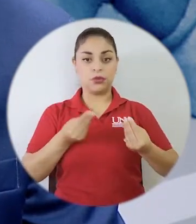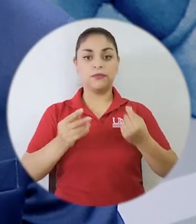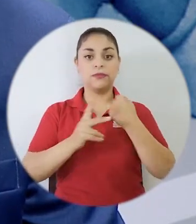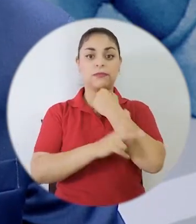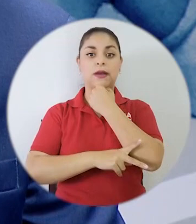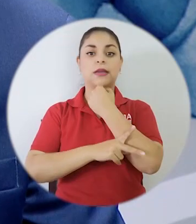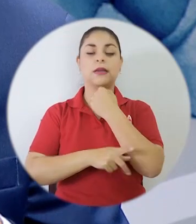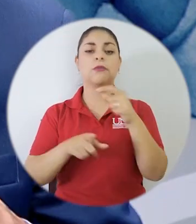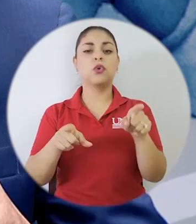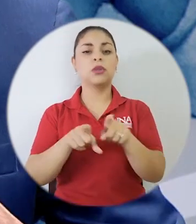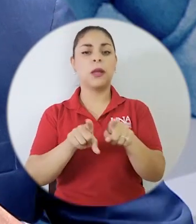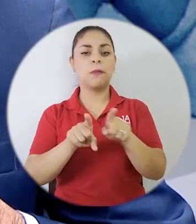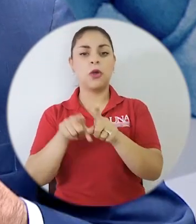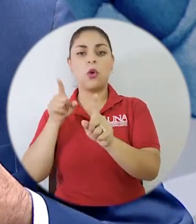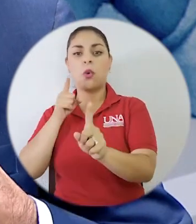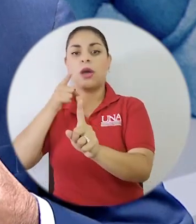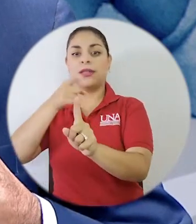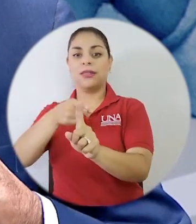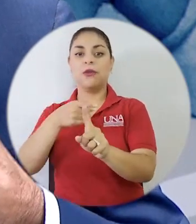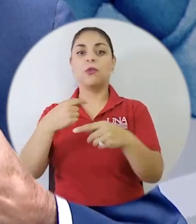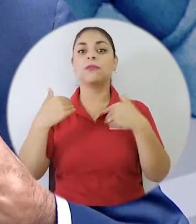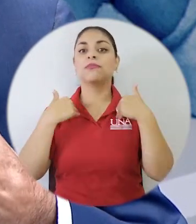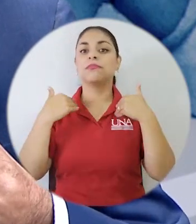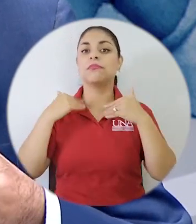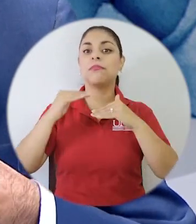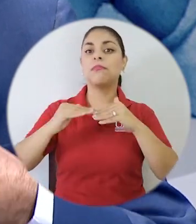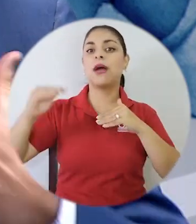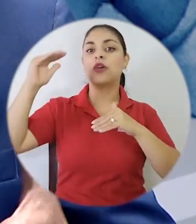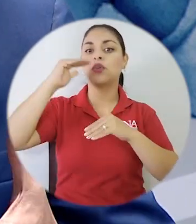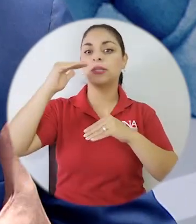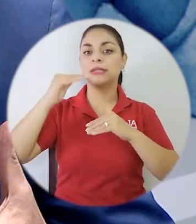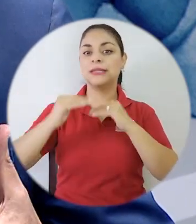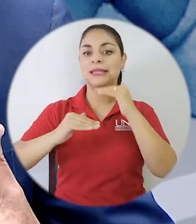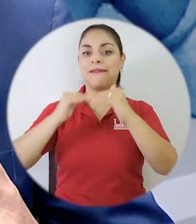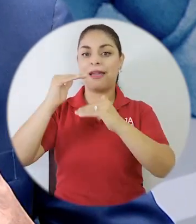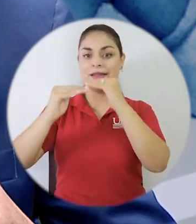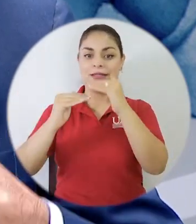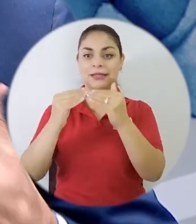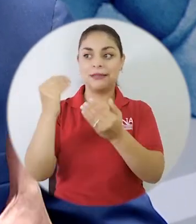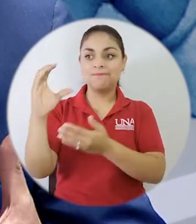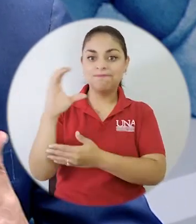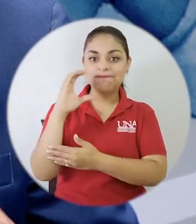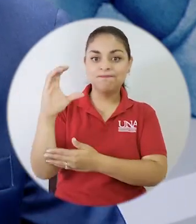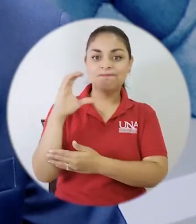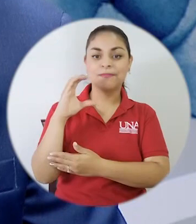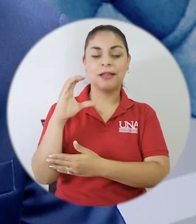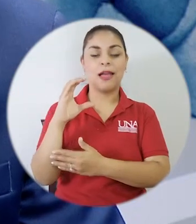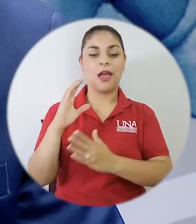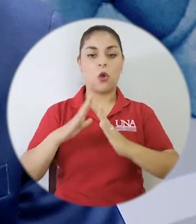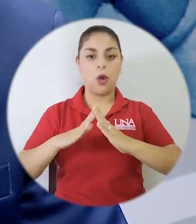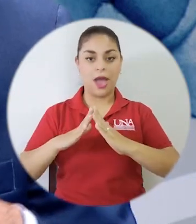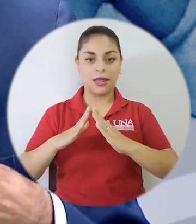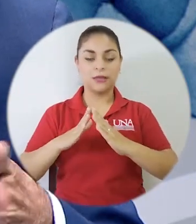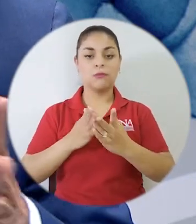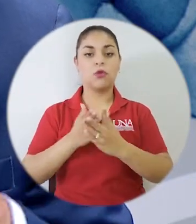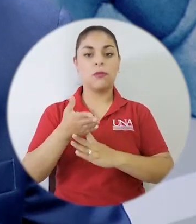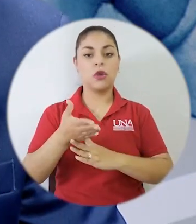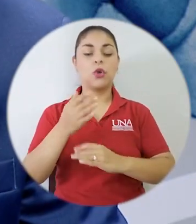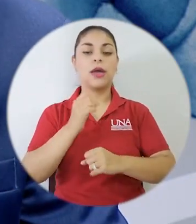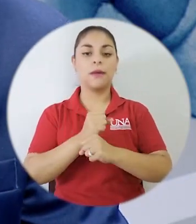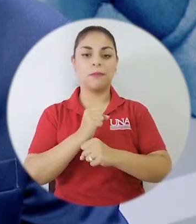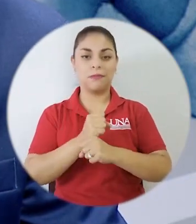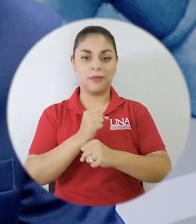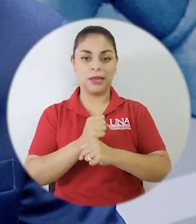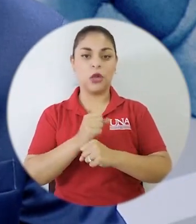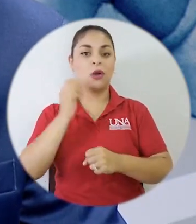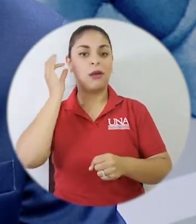productivas del país, sino también con el objetivo de generar mayores niveles de ingresos a los hogares a través